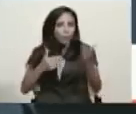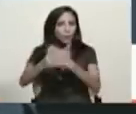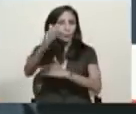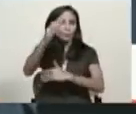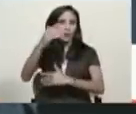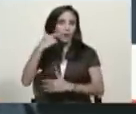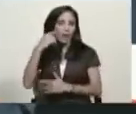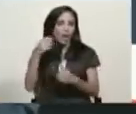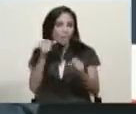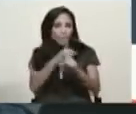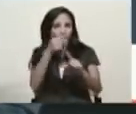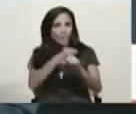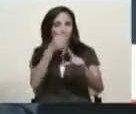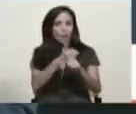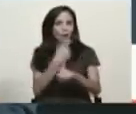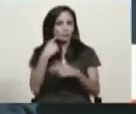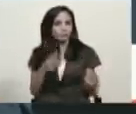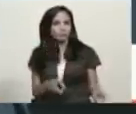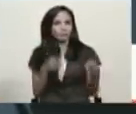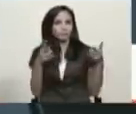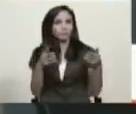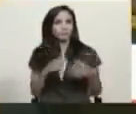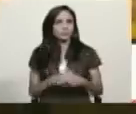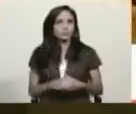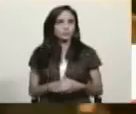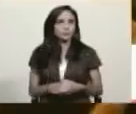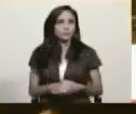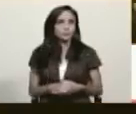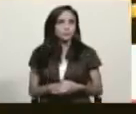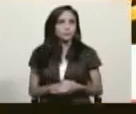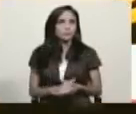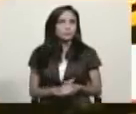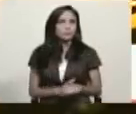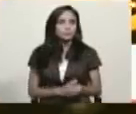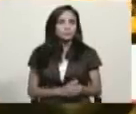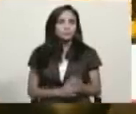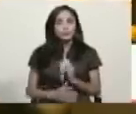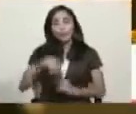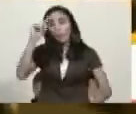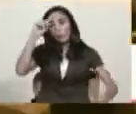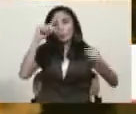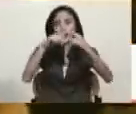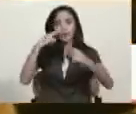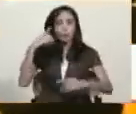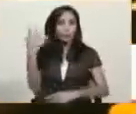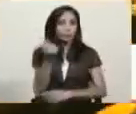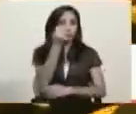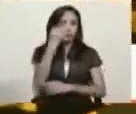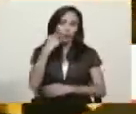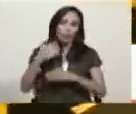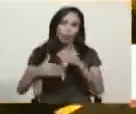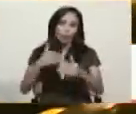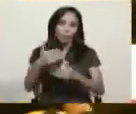luchar. Siempre estamos pensando en la tarea por delante, en la meta nueva.